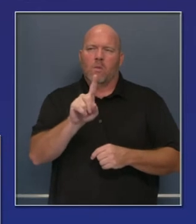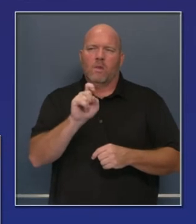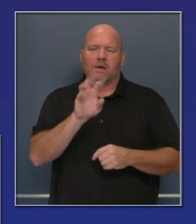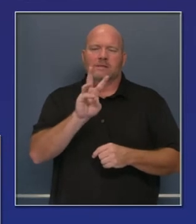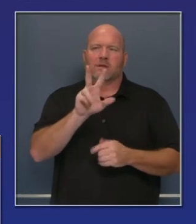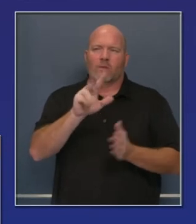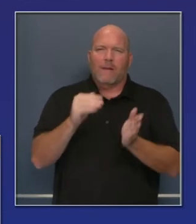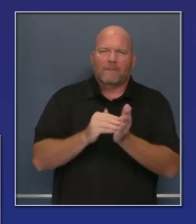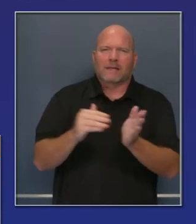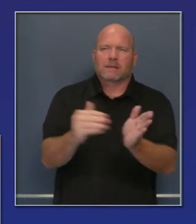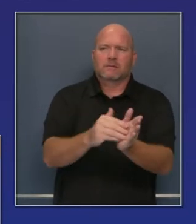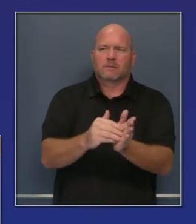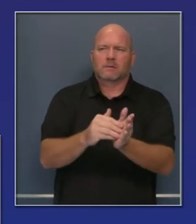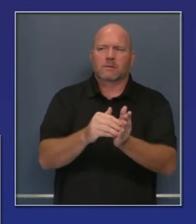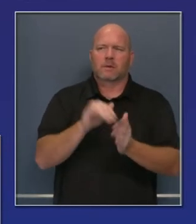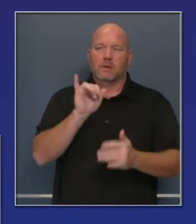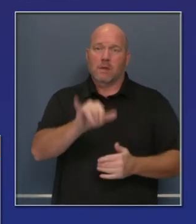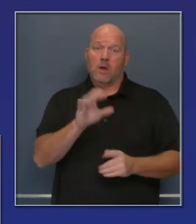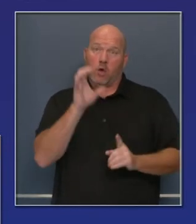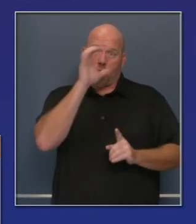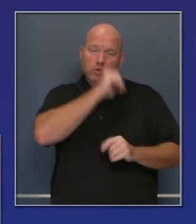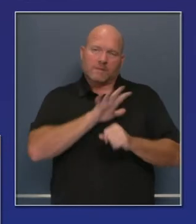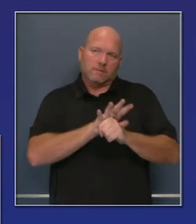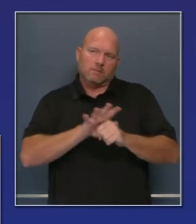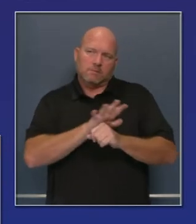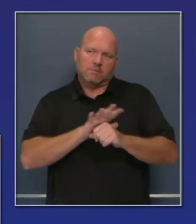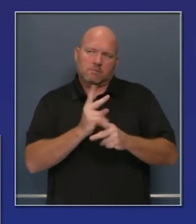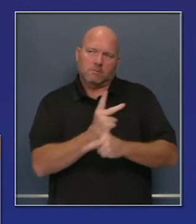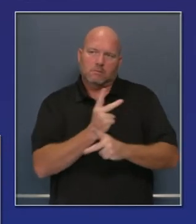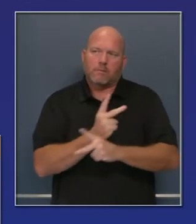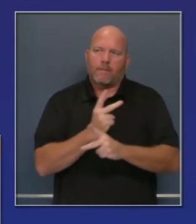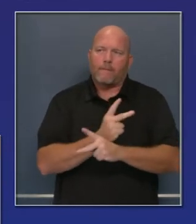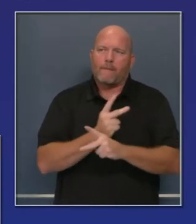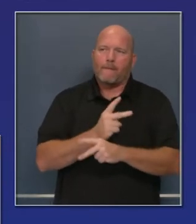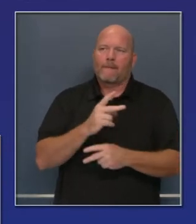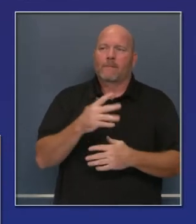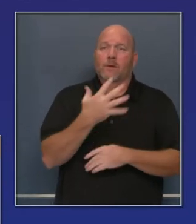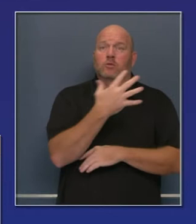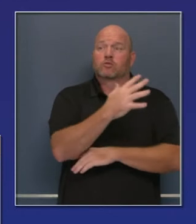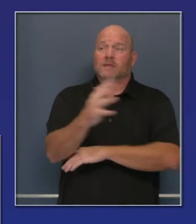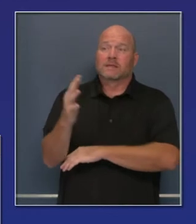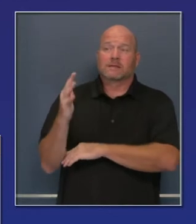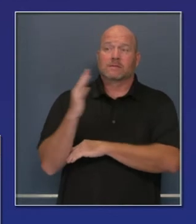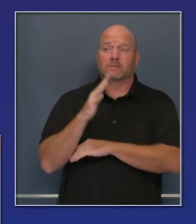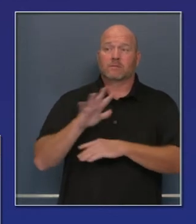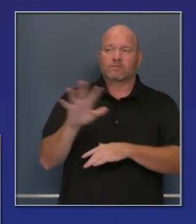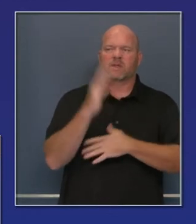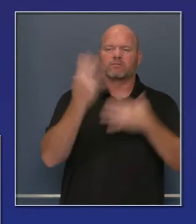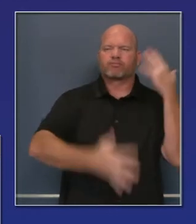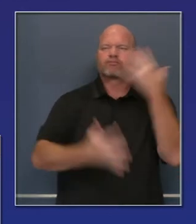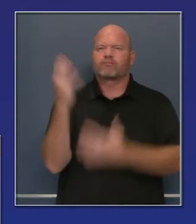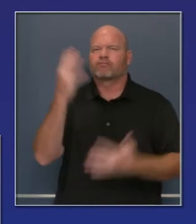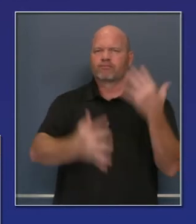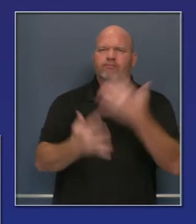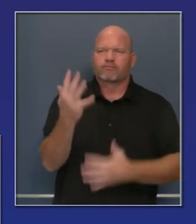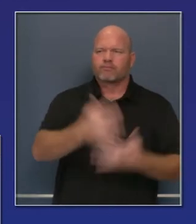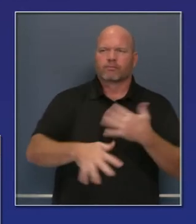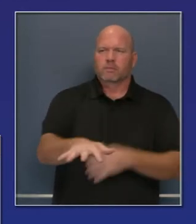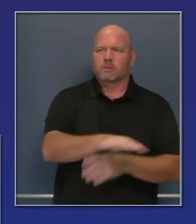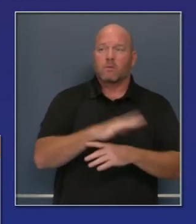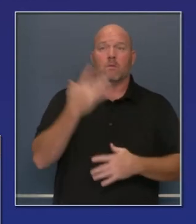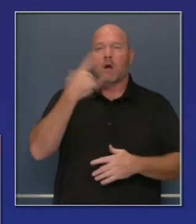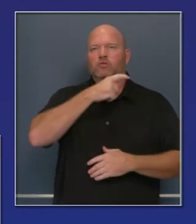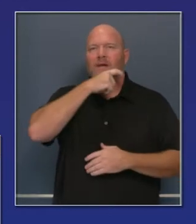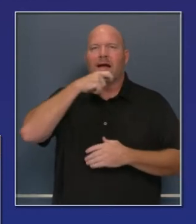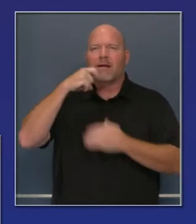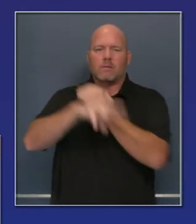163 millones, que es solo un cálculo. Y sí, hablamos de cerca de 163 millones de